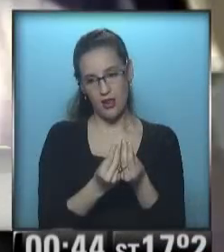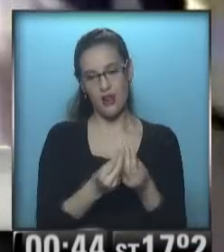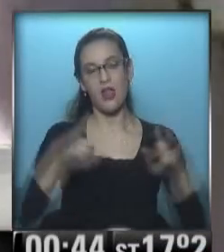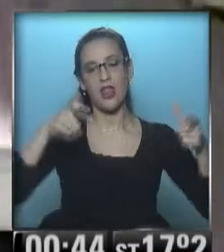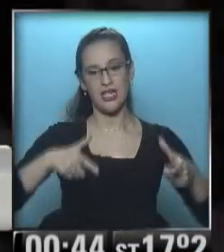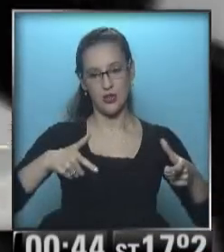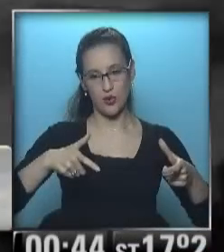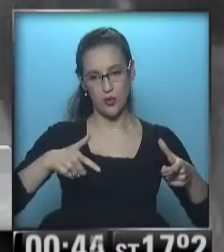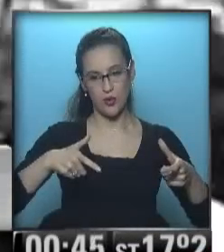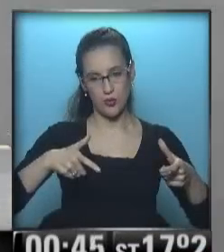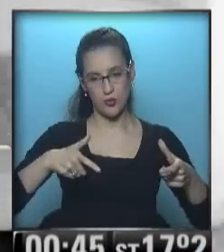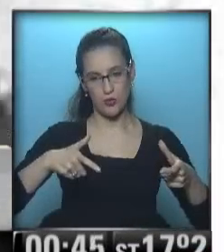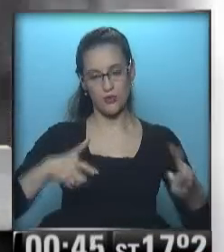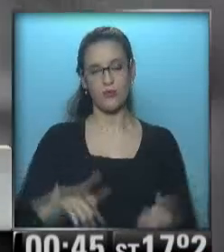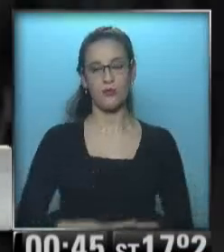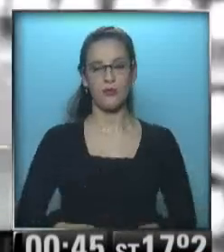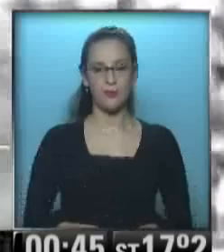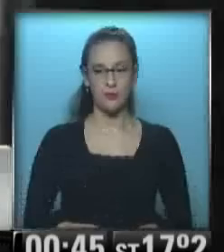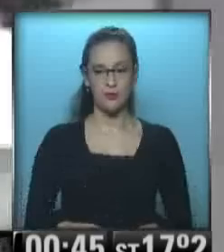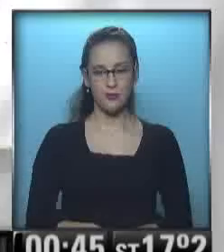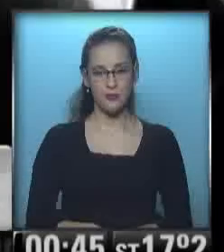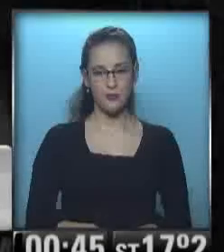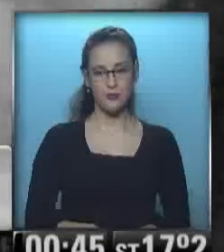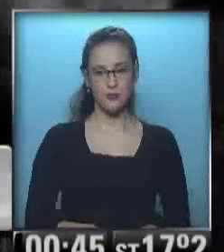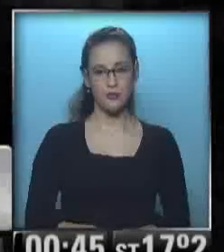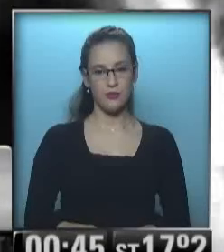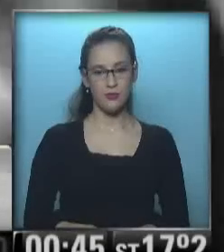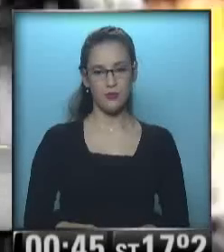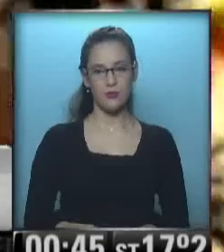Animal, Dínamo y Sueño Estéreo.